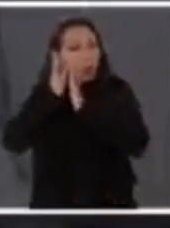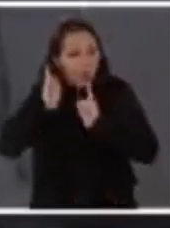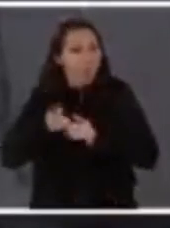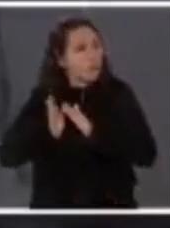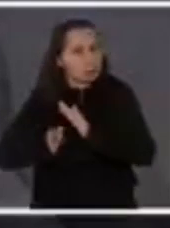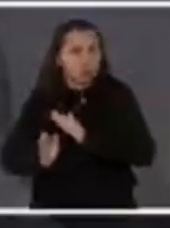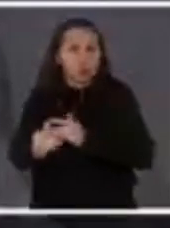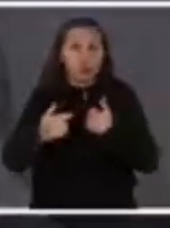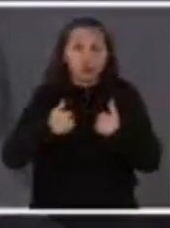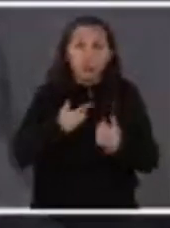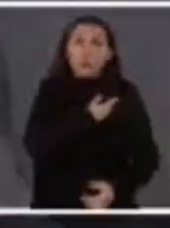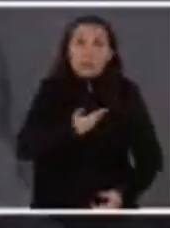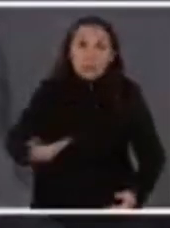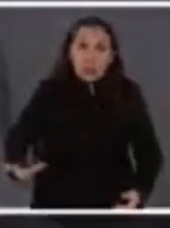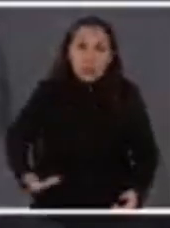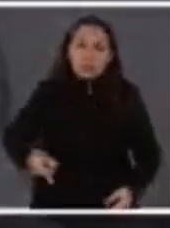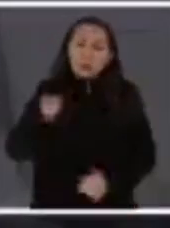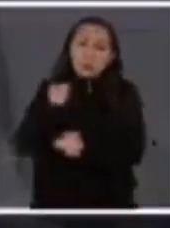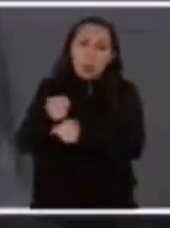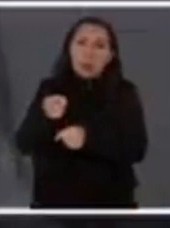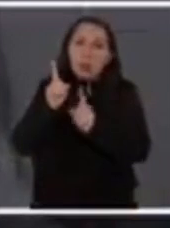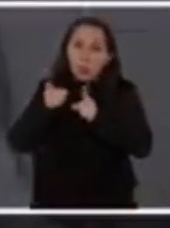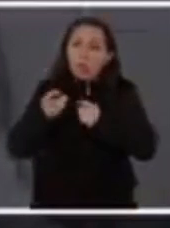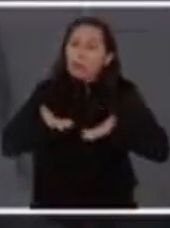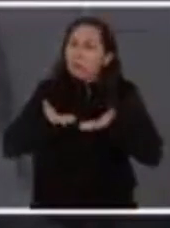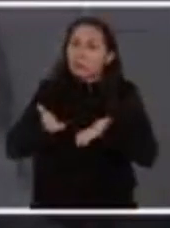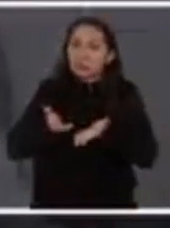que investigar, yo por lo menos como presidente he dado la instrucción de que hay que